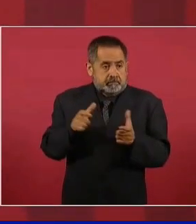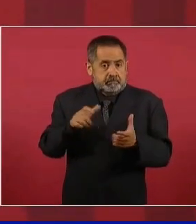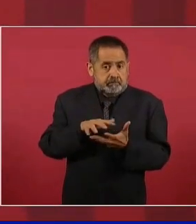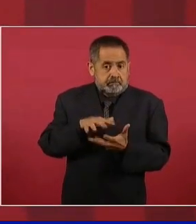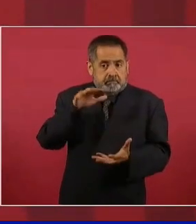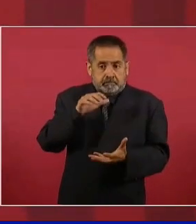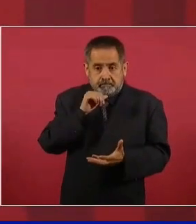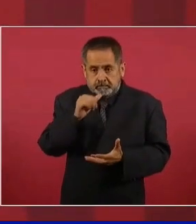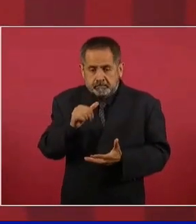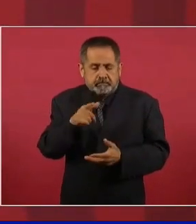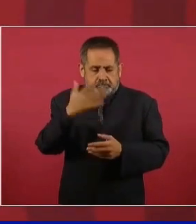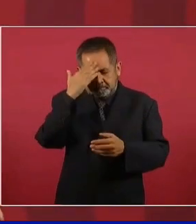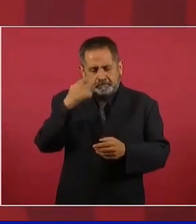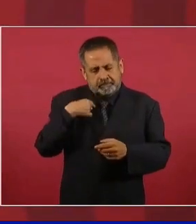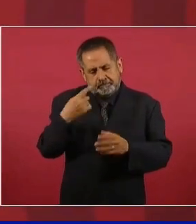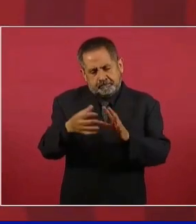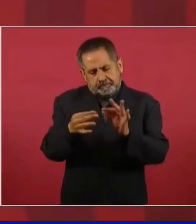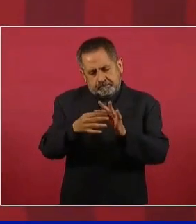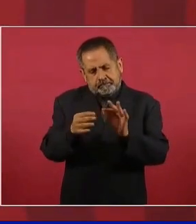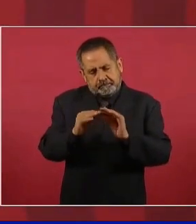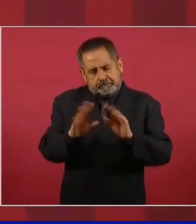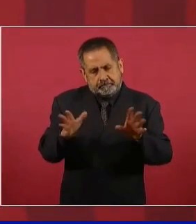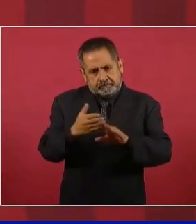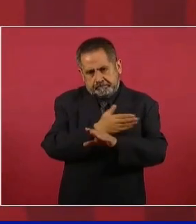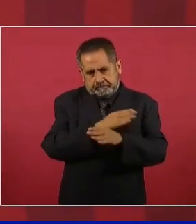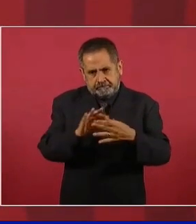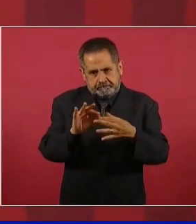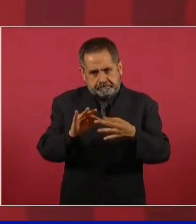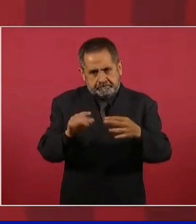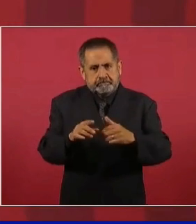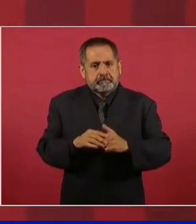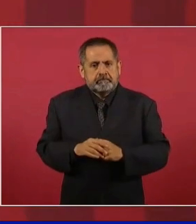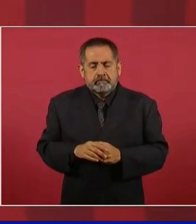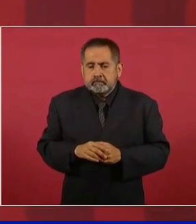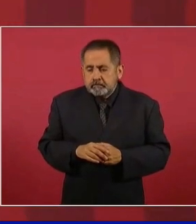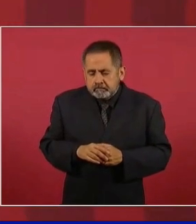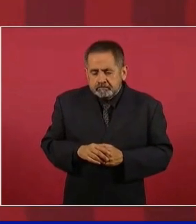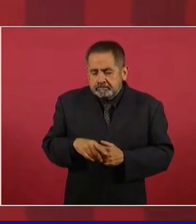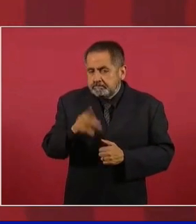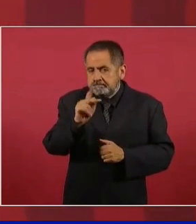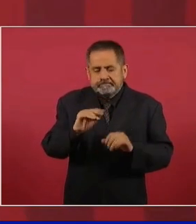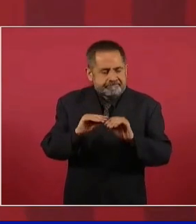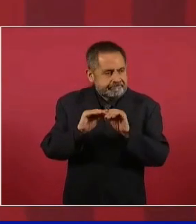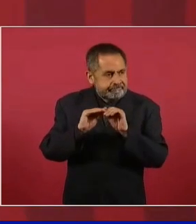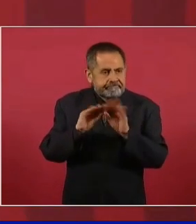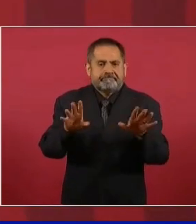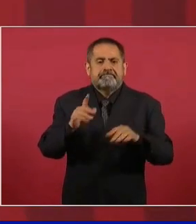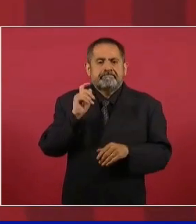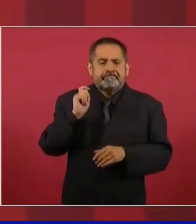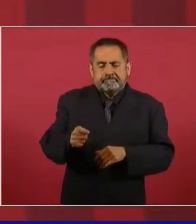por todo lo que hemos enfrentado, ha habido sin duda